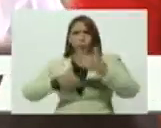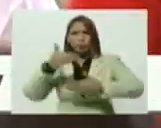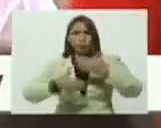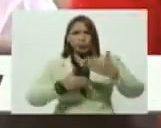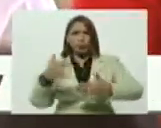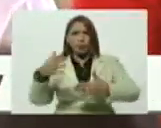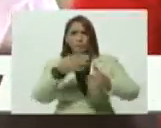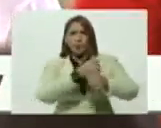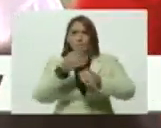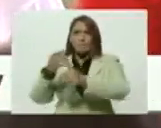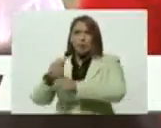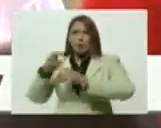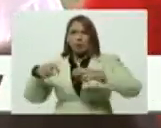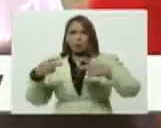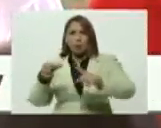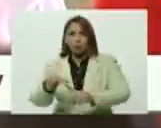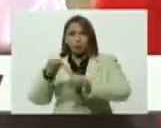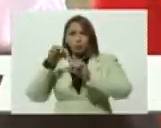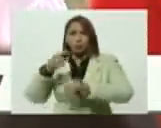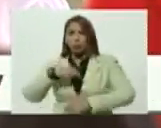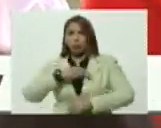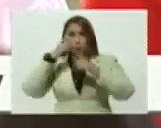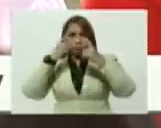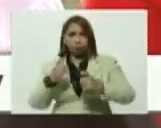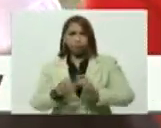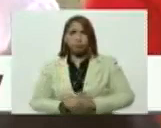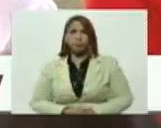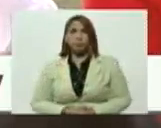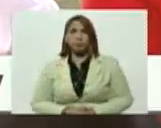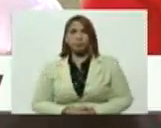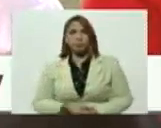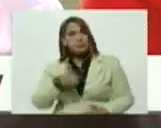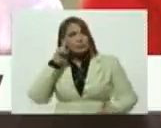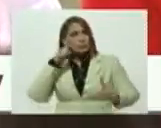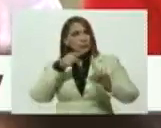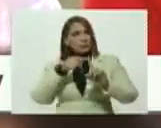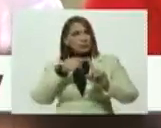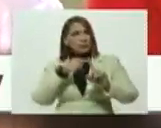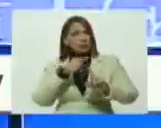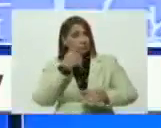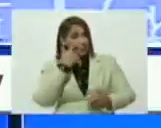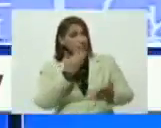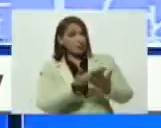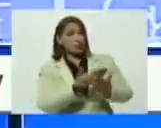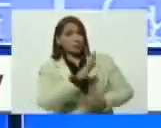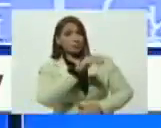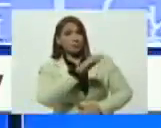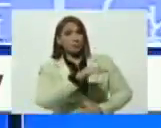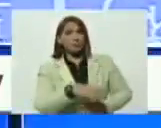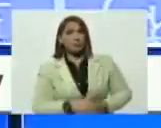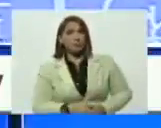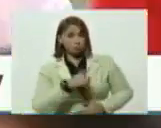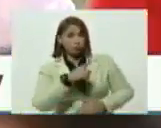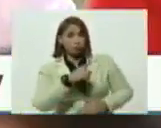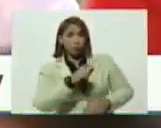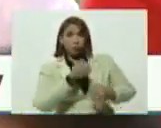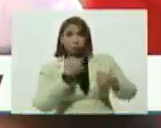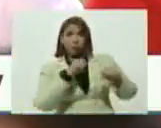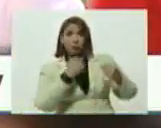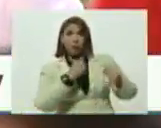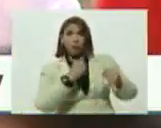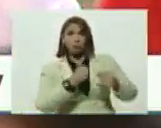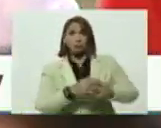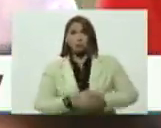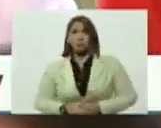captación de nuevos talentos. En eso estamos, presidente. Pero en el marco de la gerencia... Mira, Johanna, ¿y sigues practicando? Seguimos